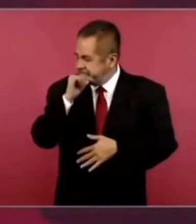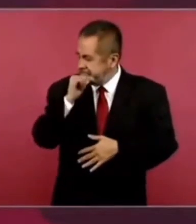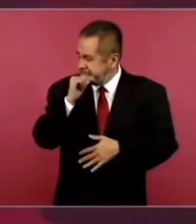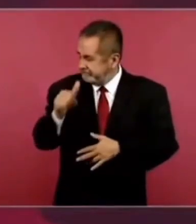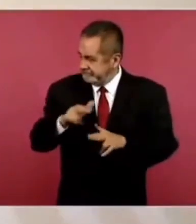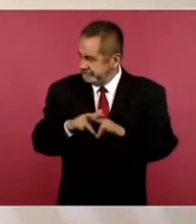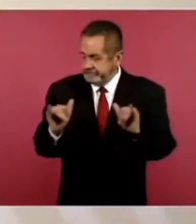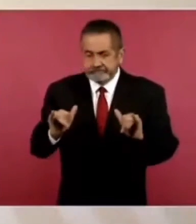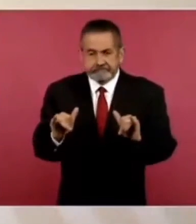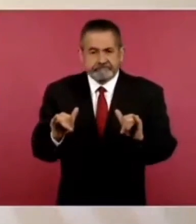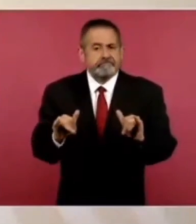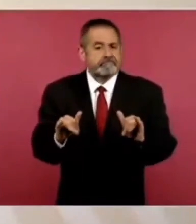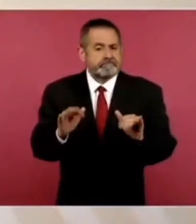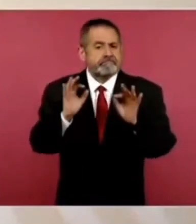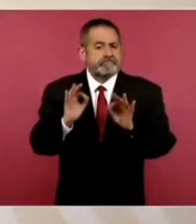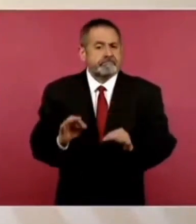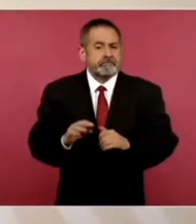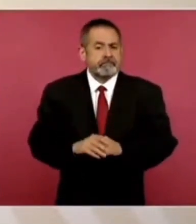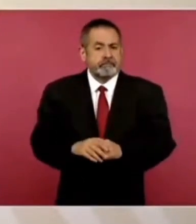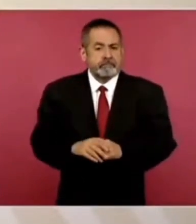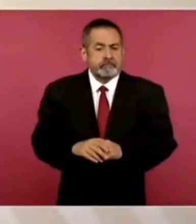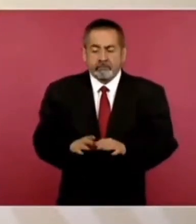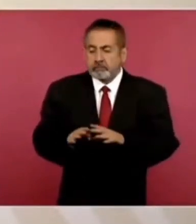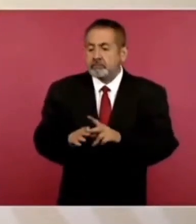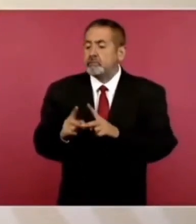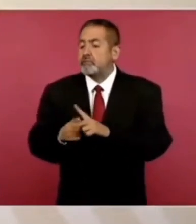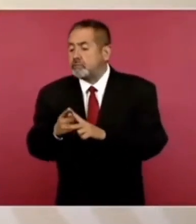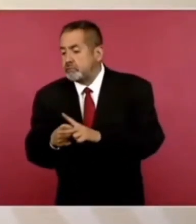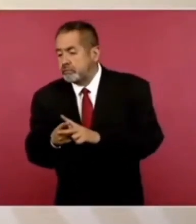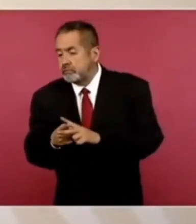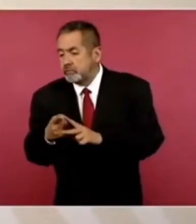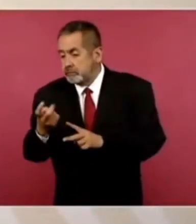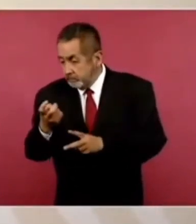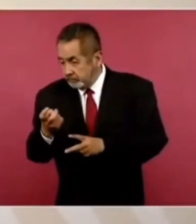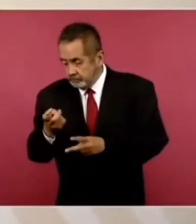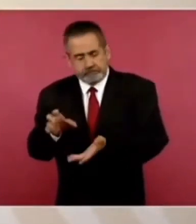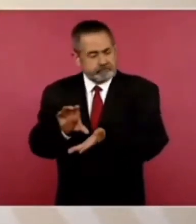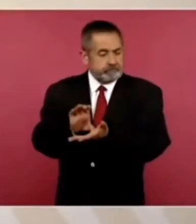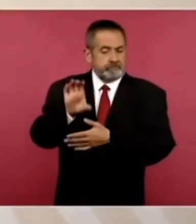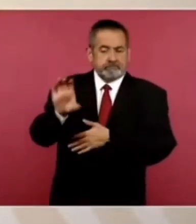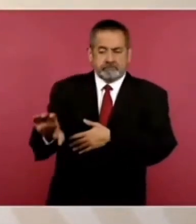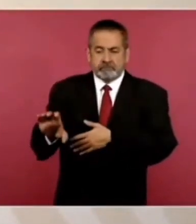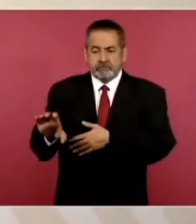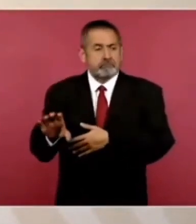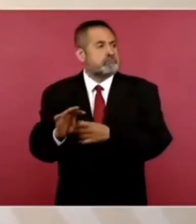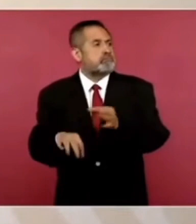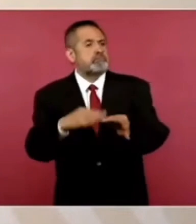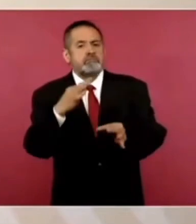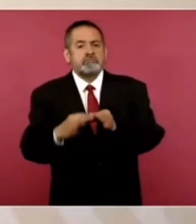porque lo que se estimó es lo que se está ejerciendo.